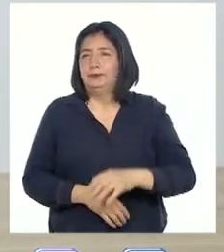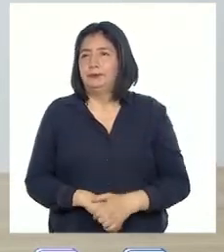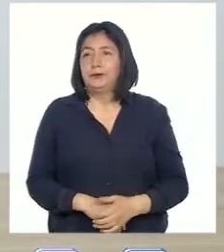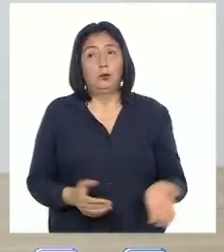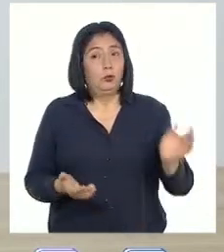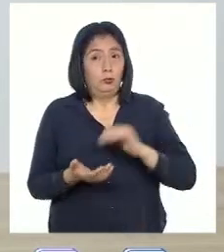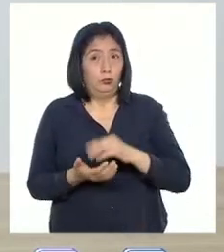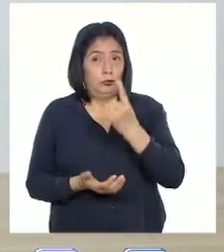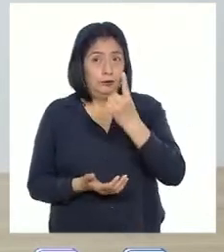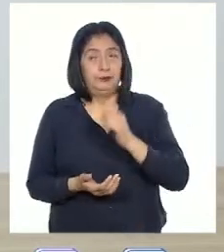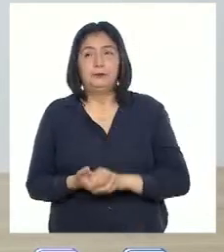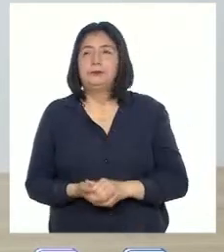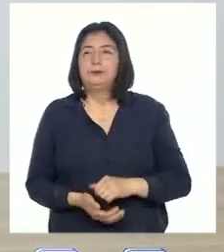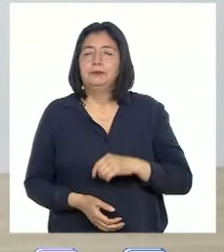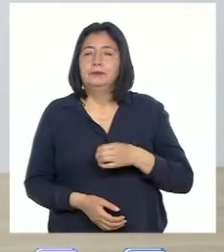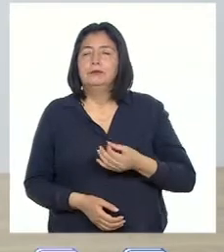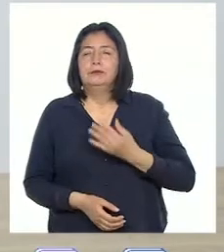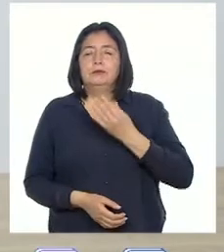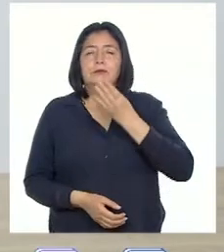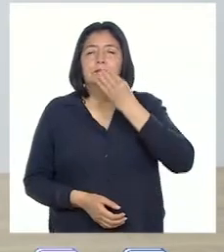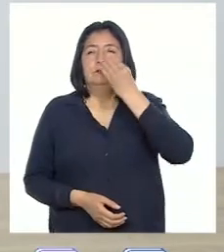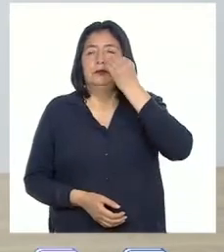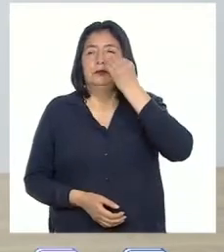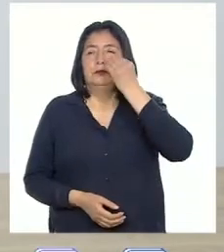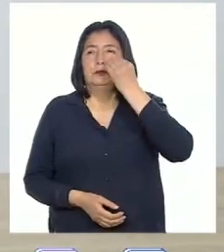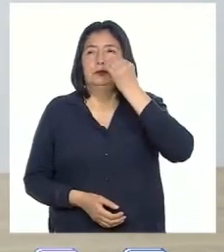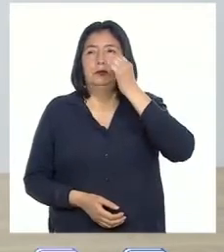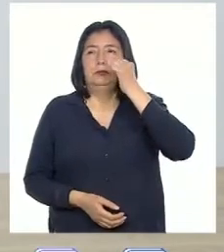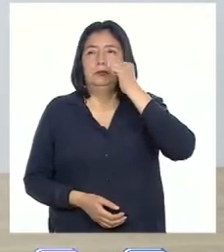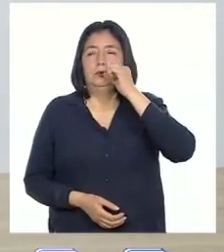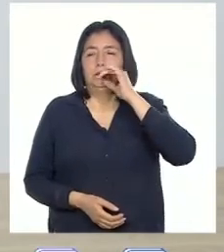soltamos. Una más. Y